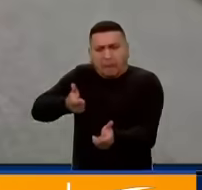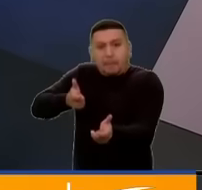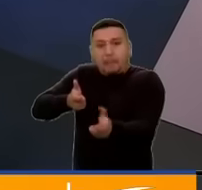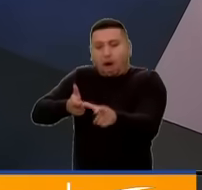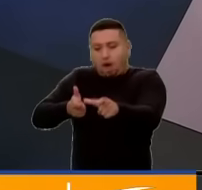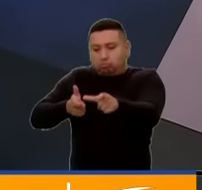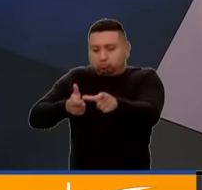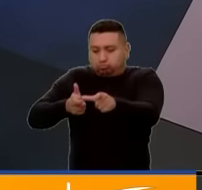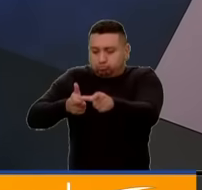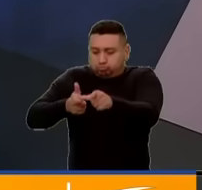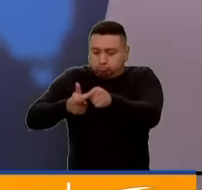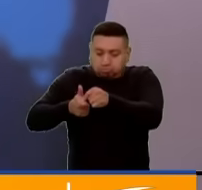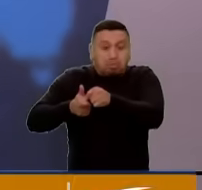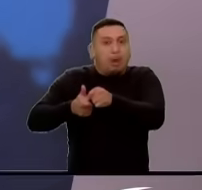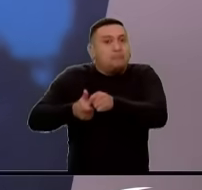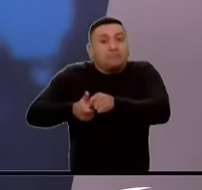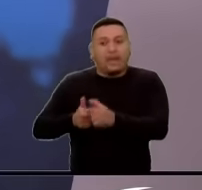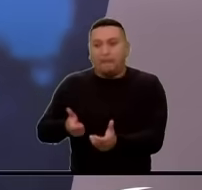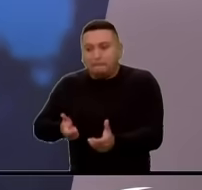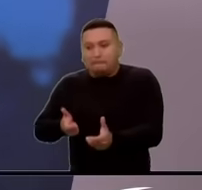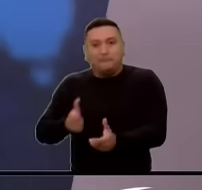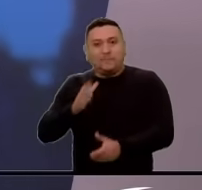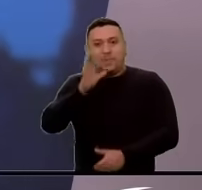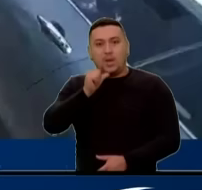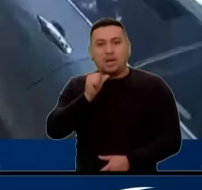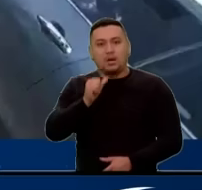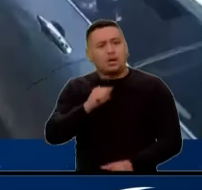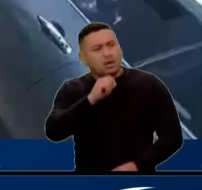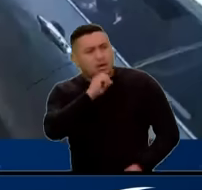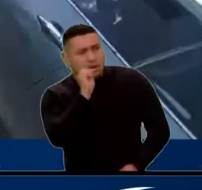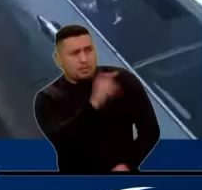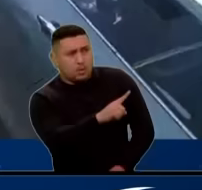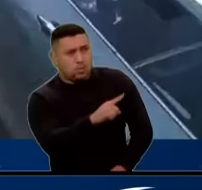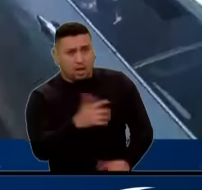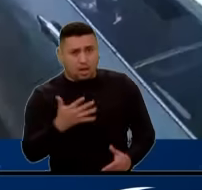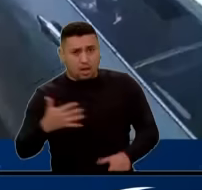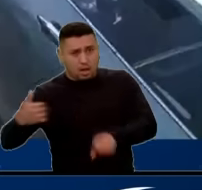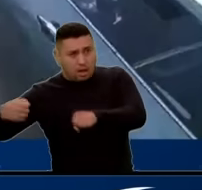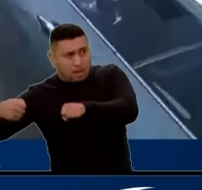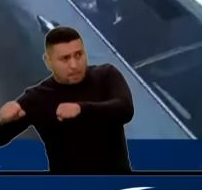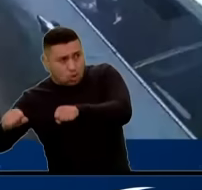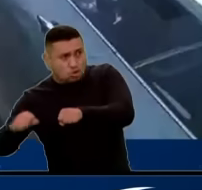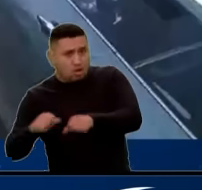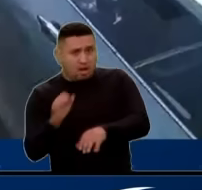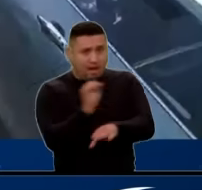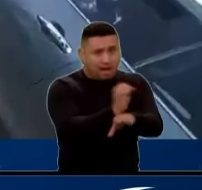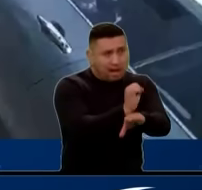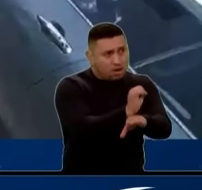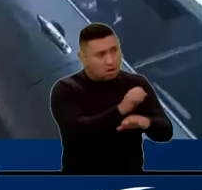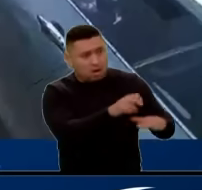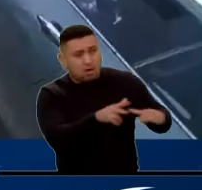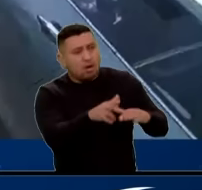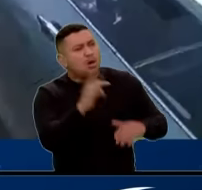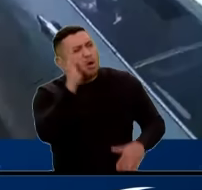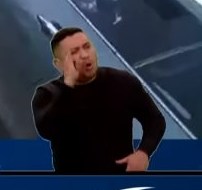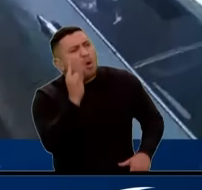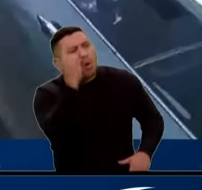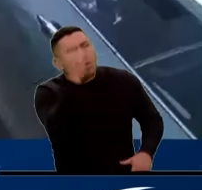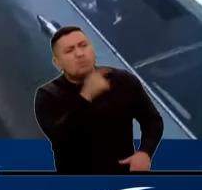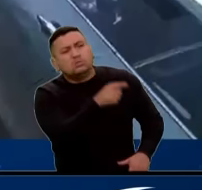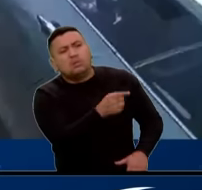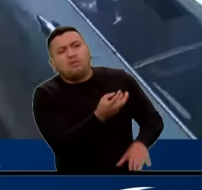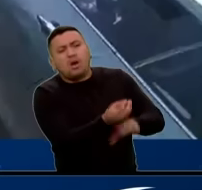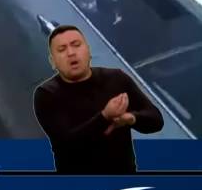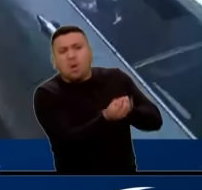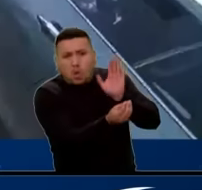moto y ese es el carro que lo venía persiguiendo? Estos son los hombres armados, los guerrilleros del ELN. ¿Cómo sabe usted que eran guerrilleros del ELN?